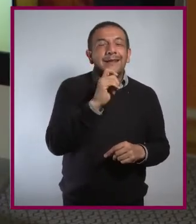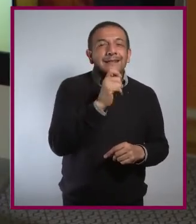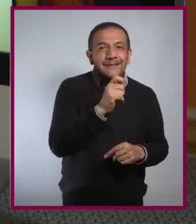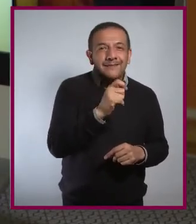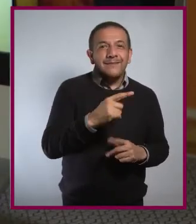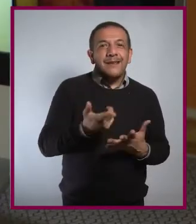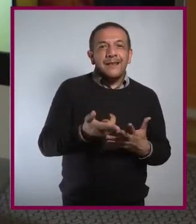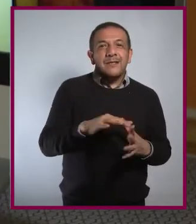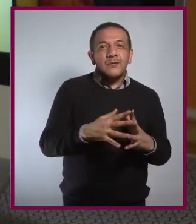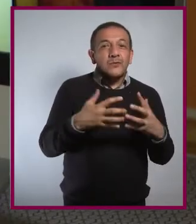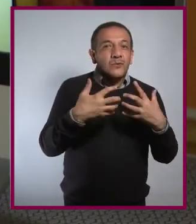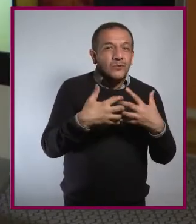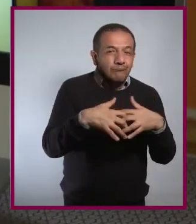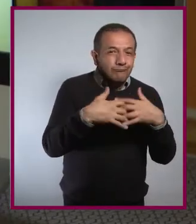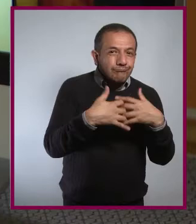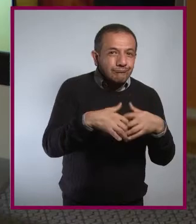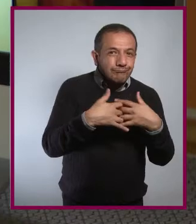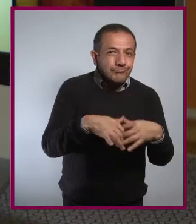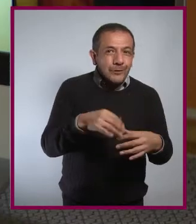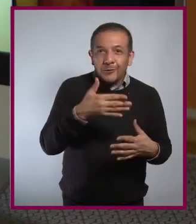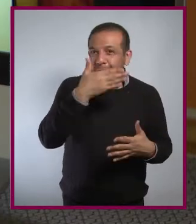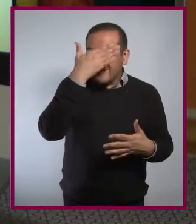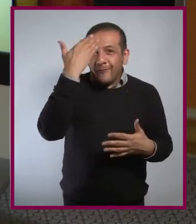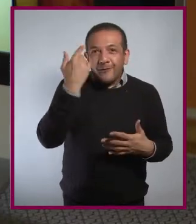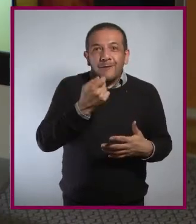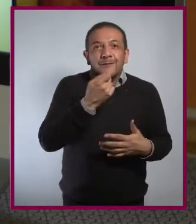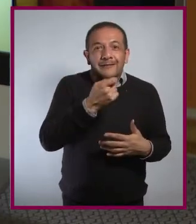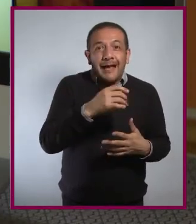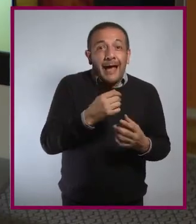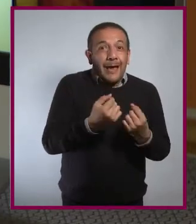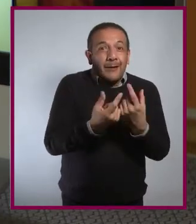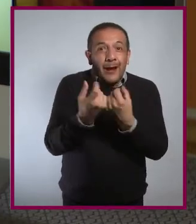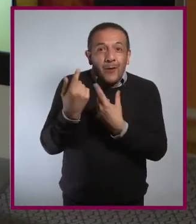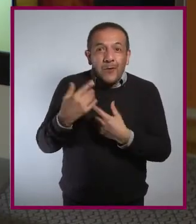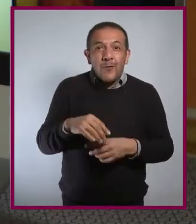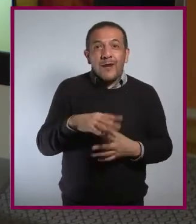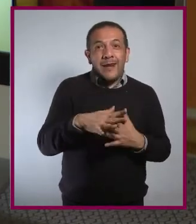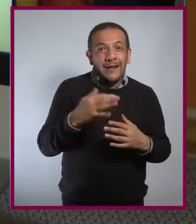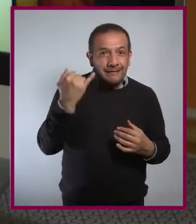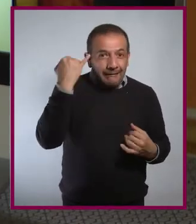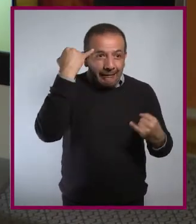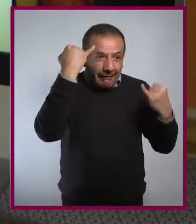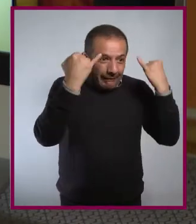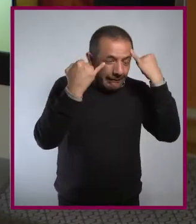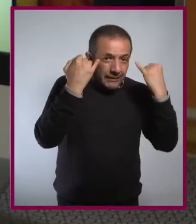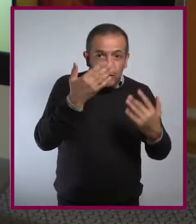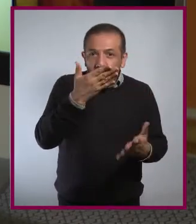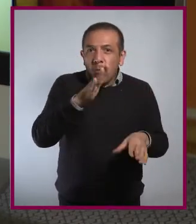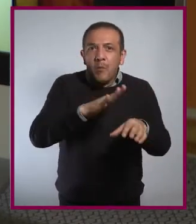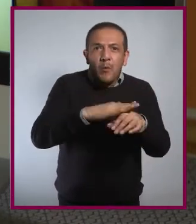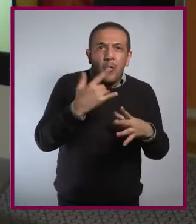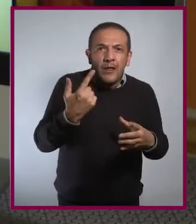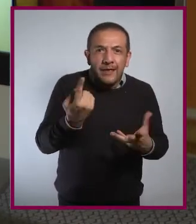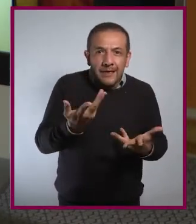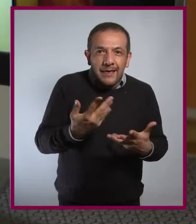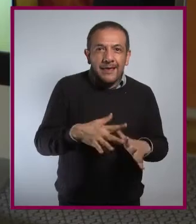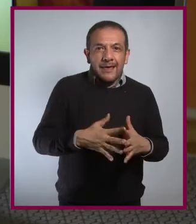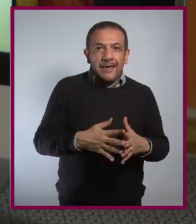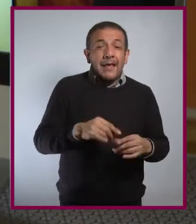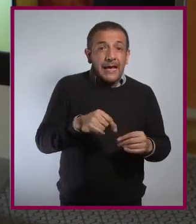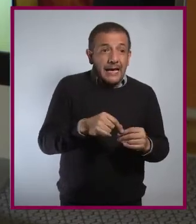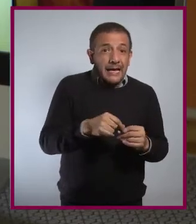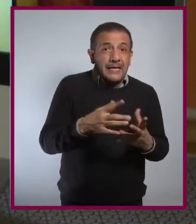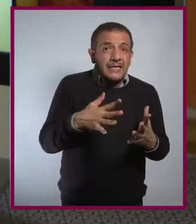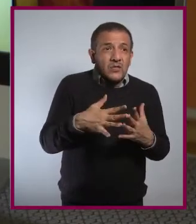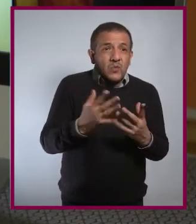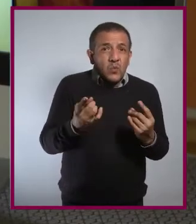no sabemos la causa. Es el siglo XXI y tenemos más de 30 teorías, pero no sabemos la causa. Es un dolor